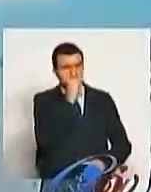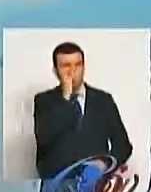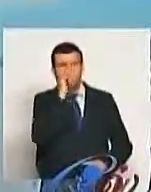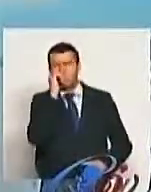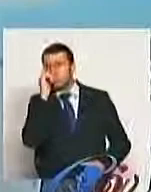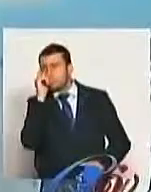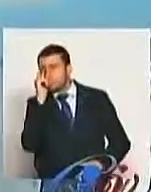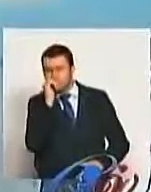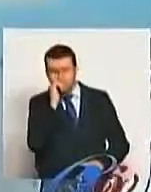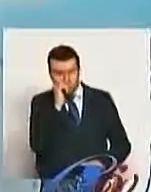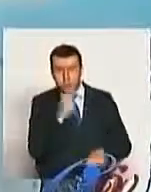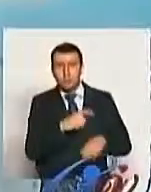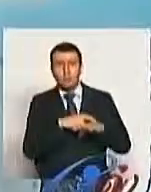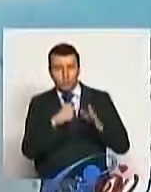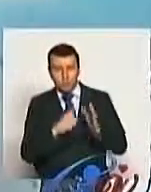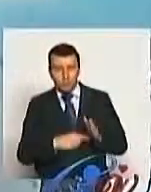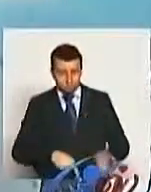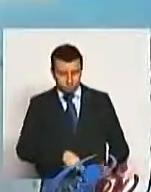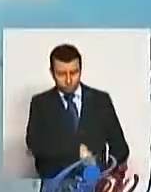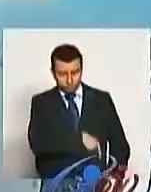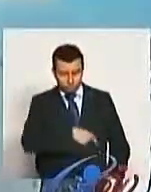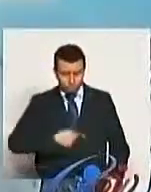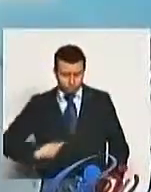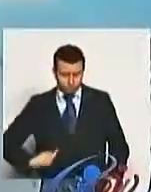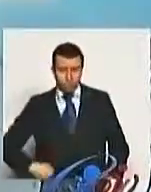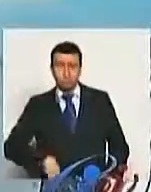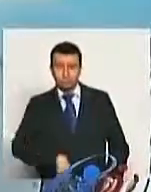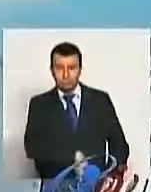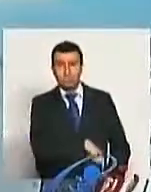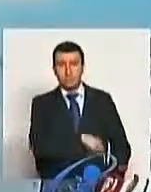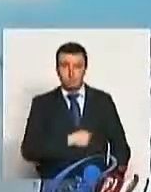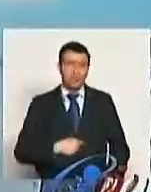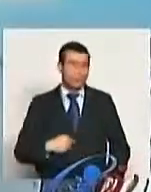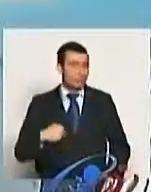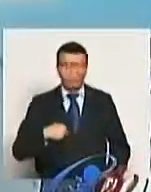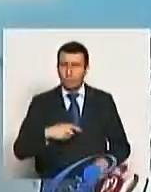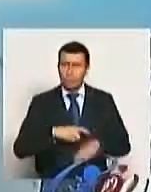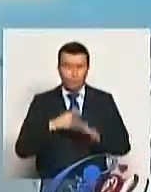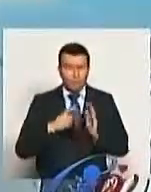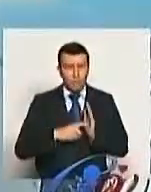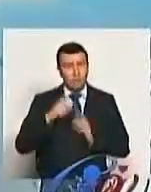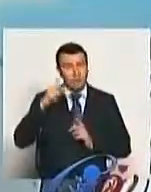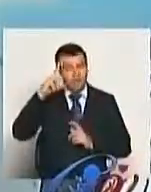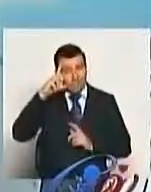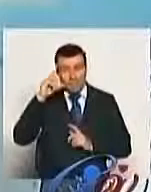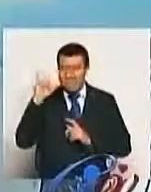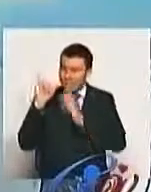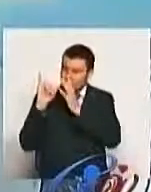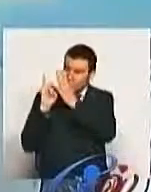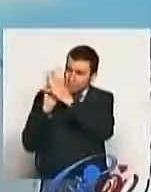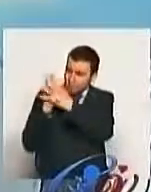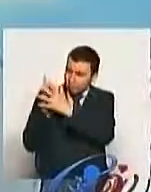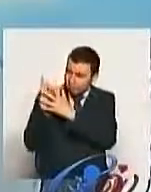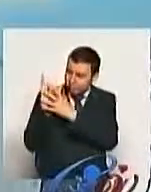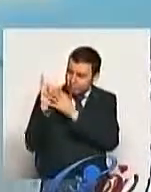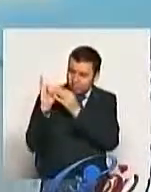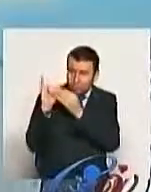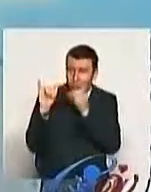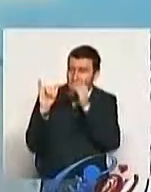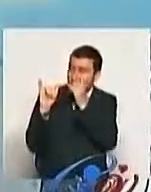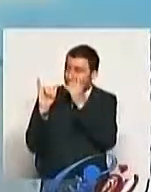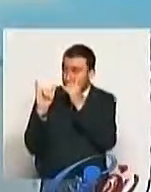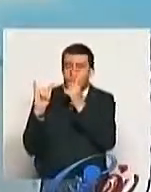órganos genitales internos a través de una cámara, a través del ombligo. Y se logra en ese momento para introducir un azul de metileno para